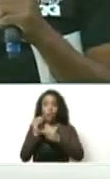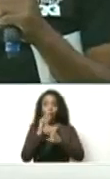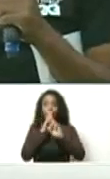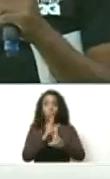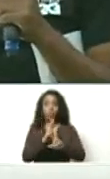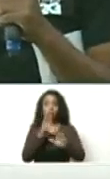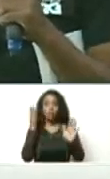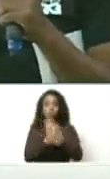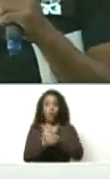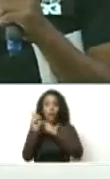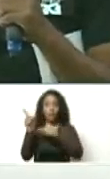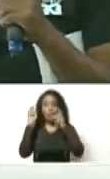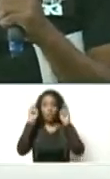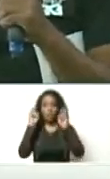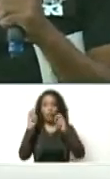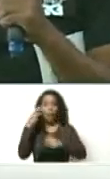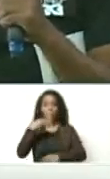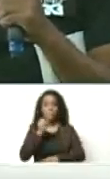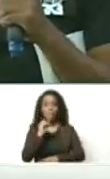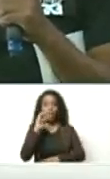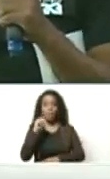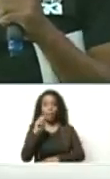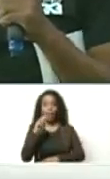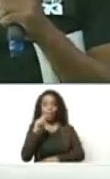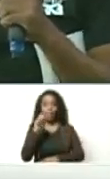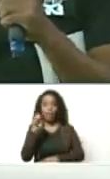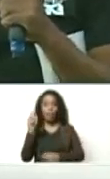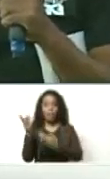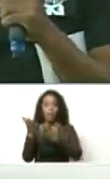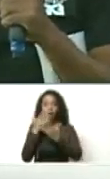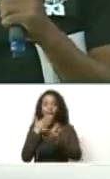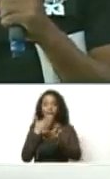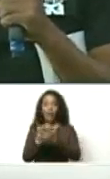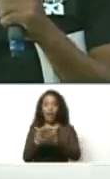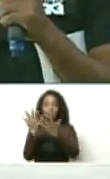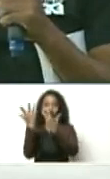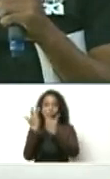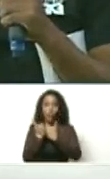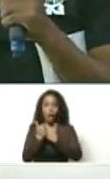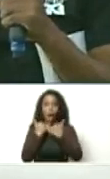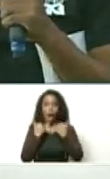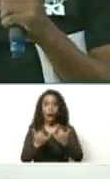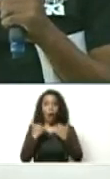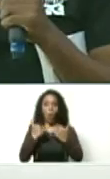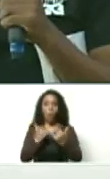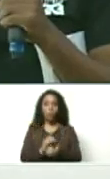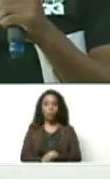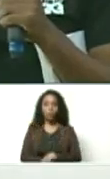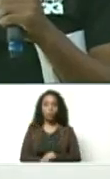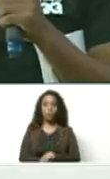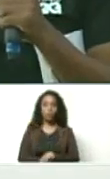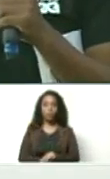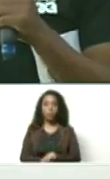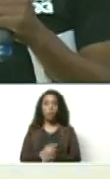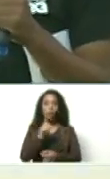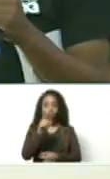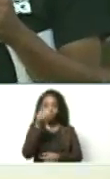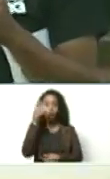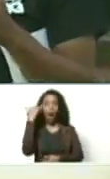respuesta sobre este asunto que Pimentel está planteando. Gracias, Pimentel. Ahora, ten la